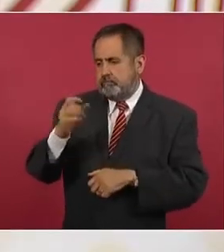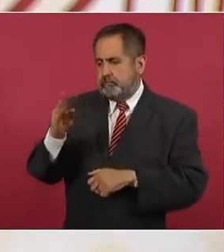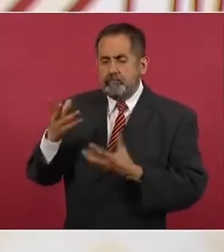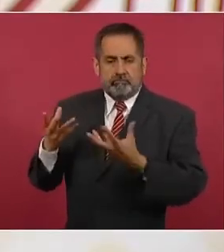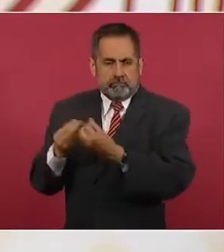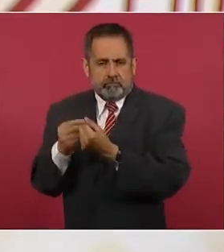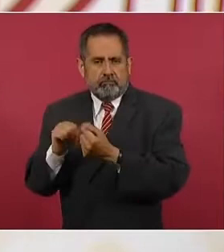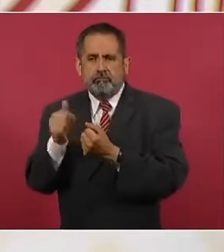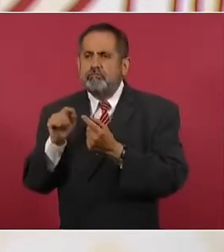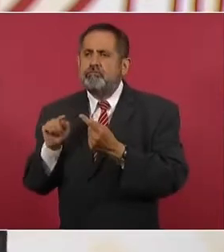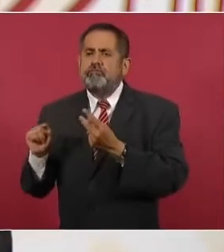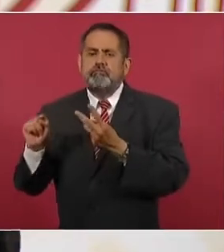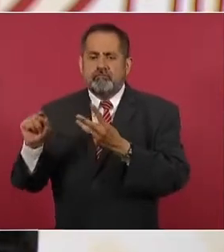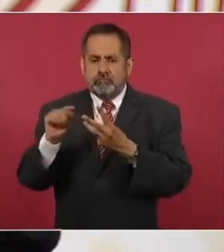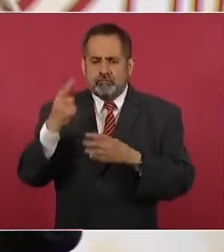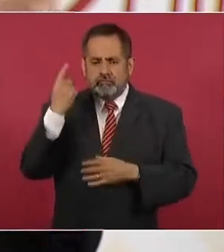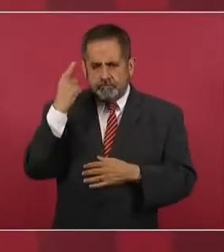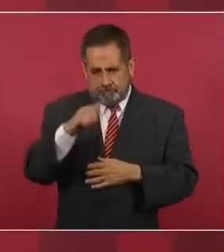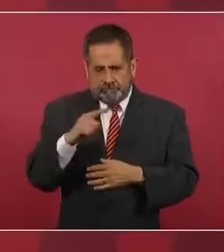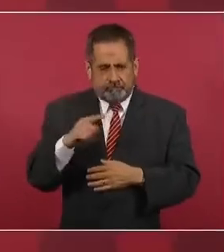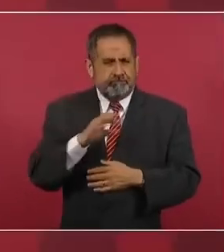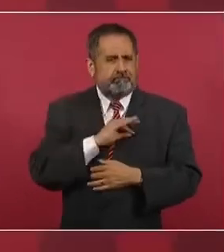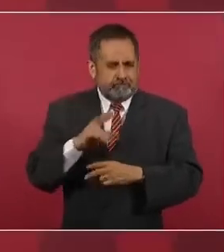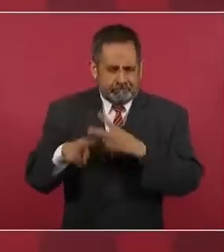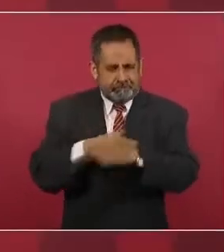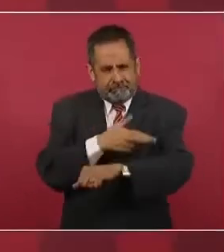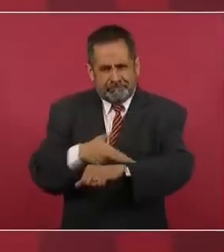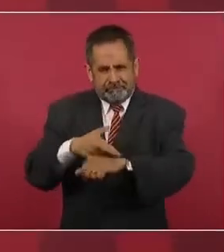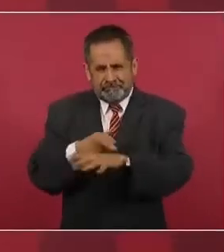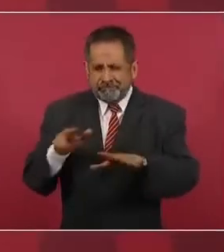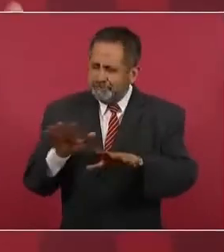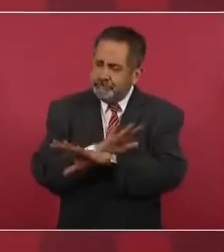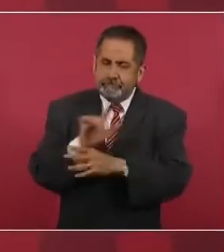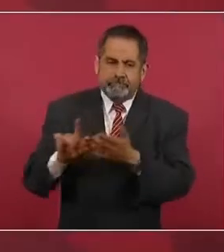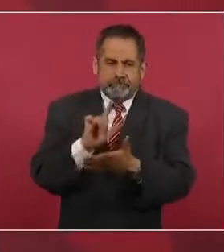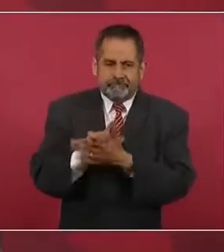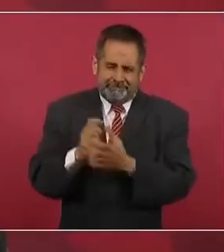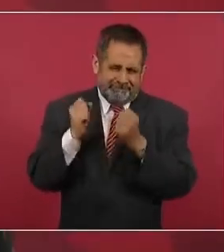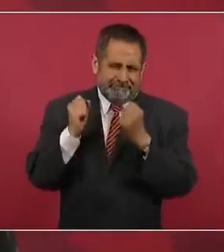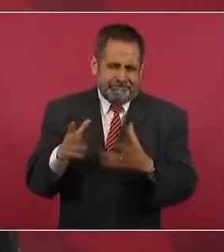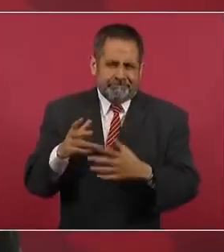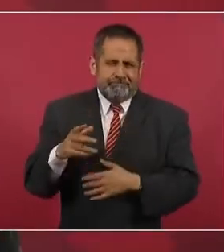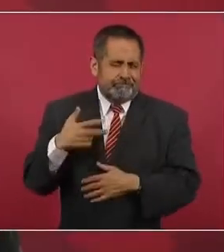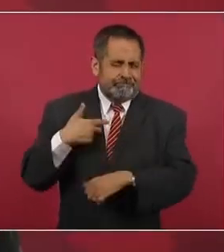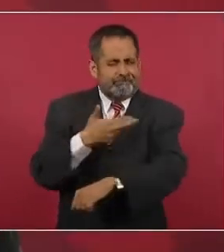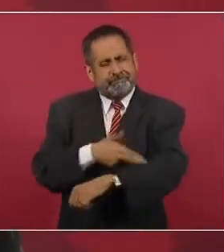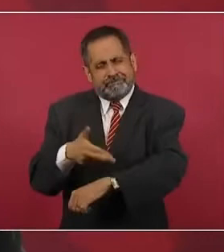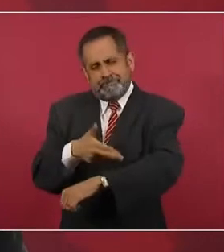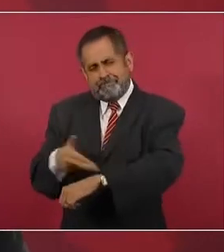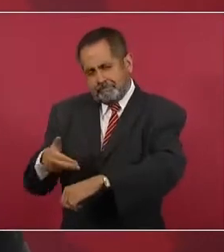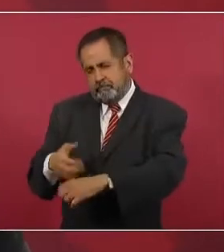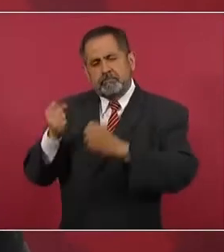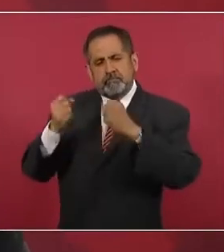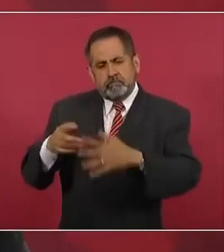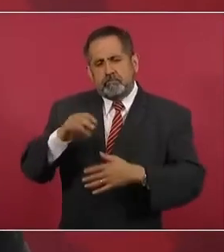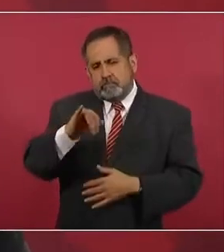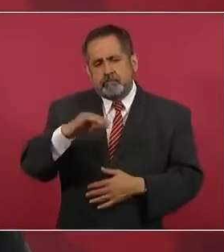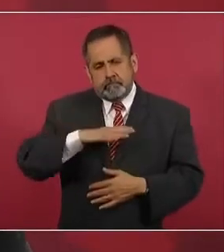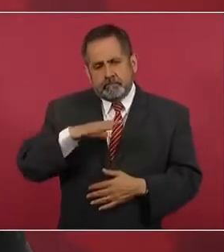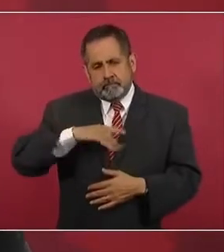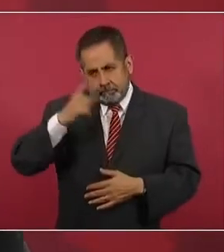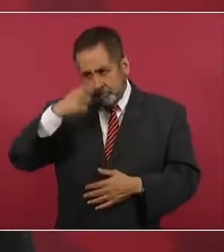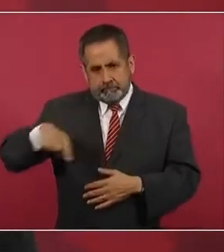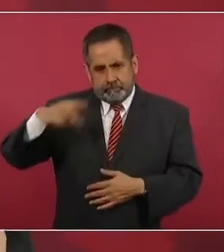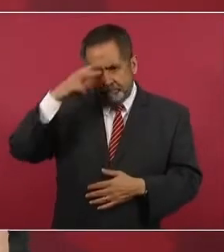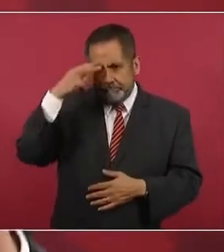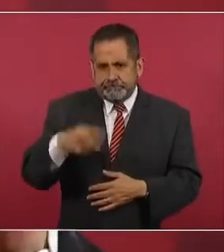y otras instituciones para que se pueda modificar la ley, porque sí son demasiados procedimientos complejos para las y los